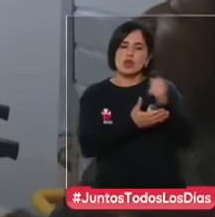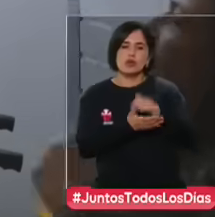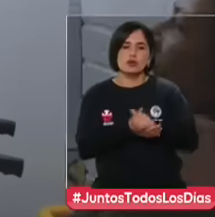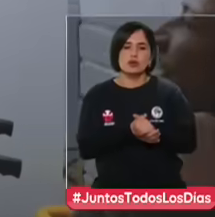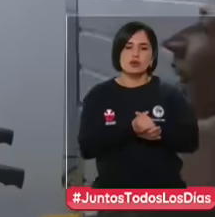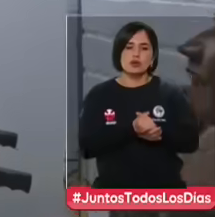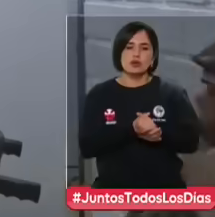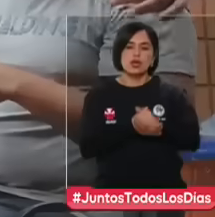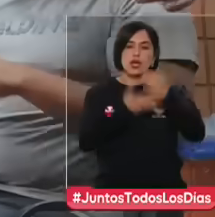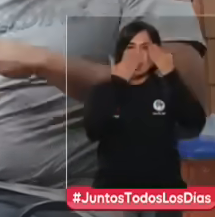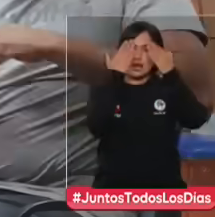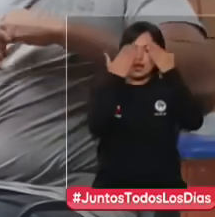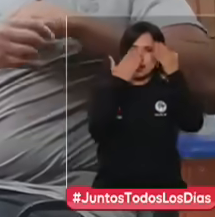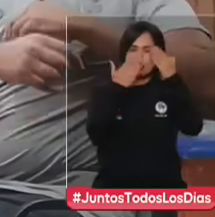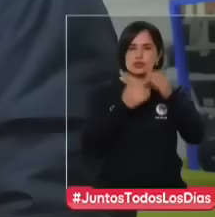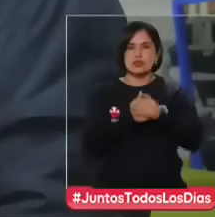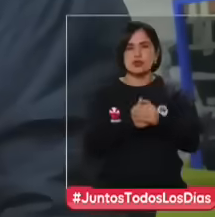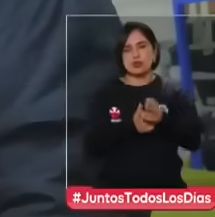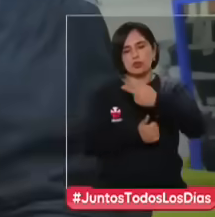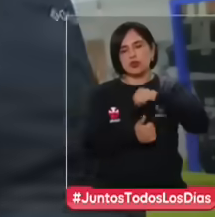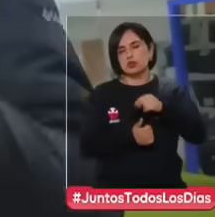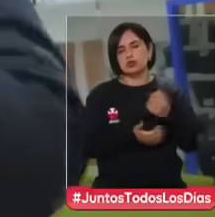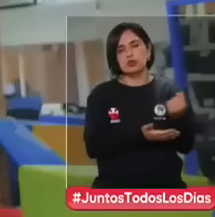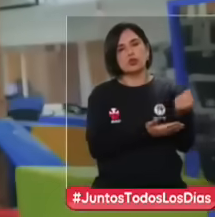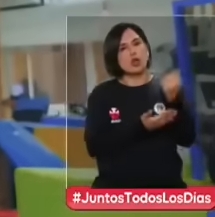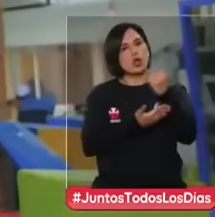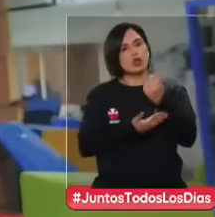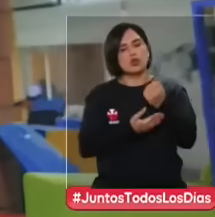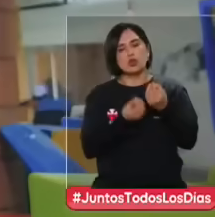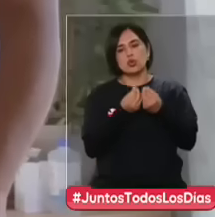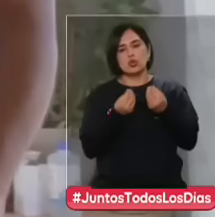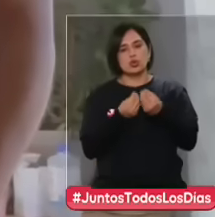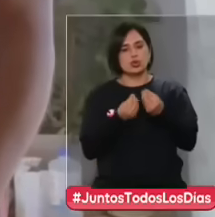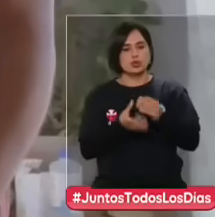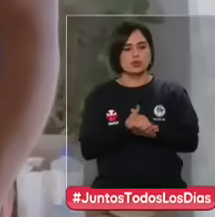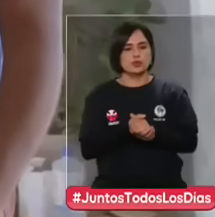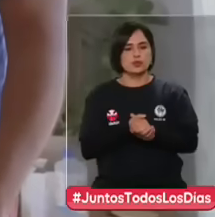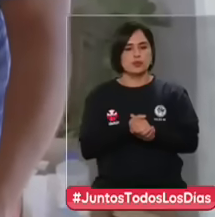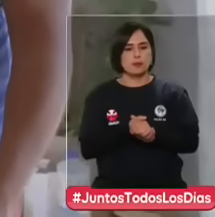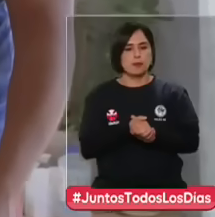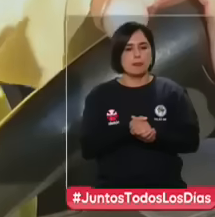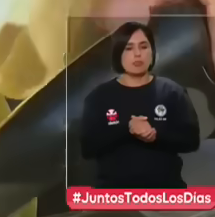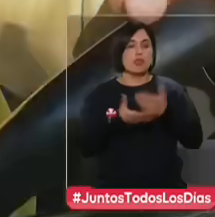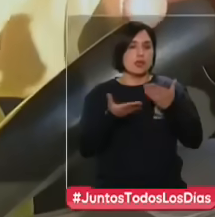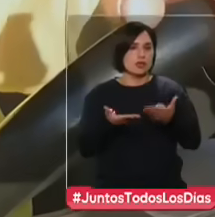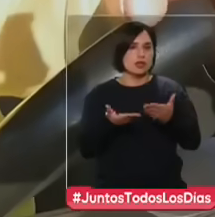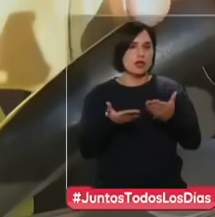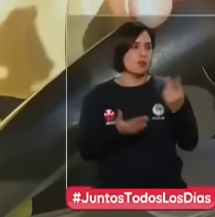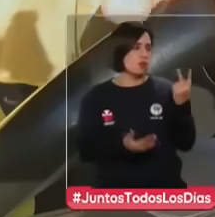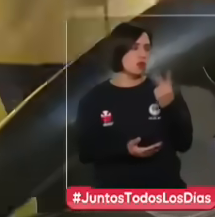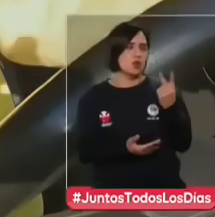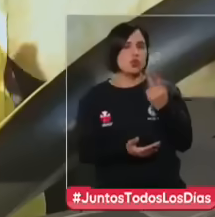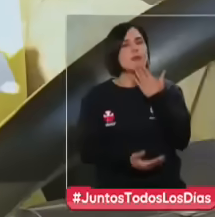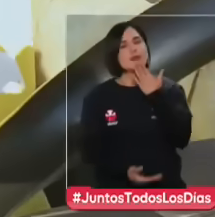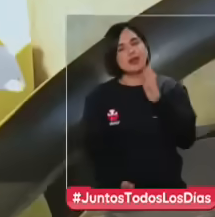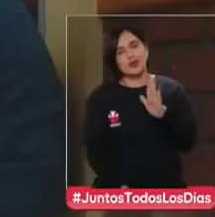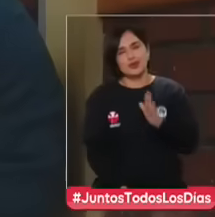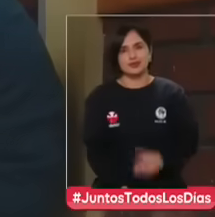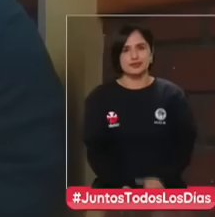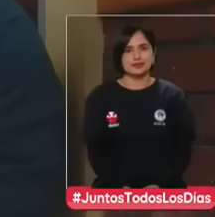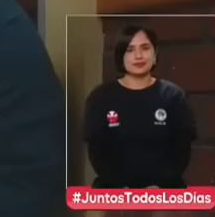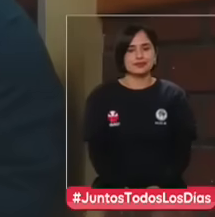La psicóloga a nosotros, claro, nos ayudó un montón. Ya estamos con Cristian mucho mejor. Vamos, vamos, vamos,